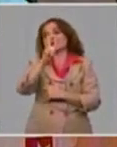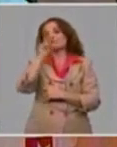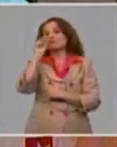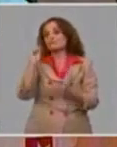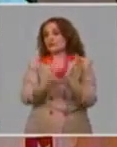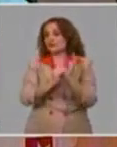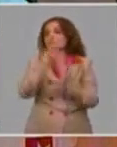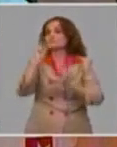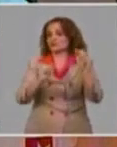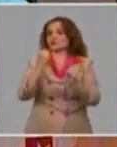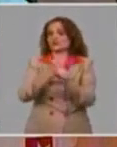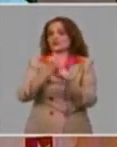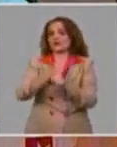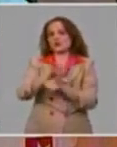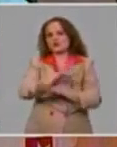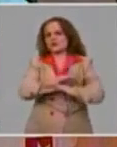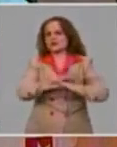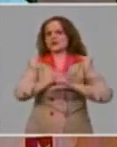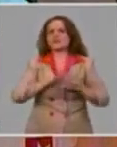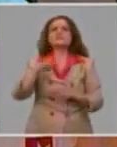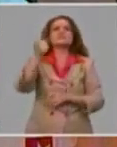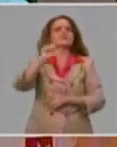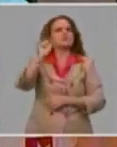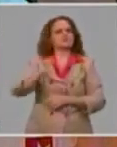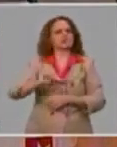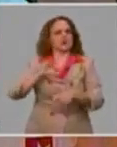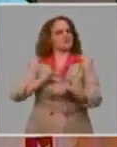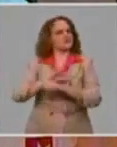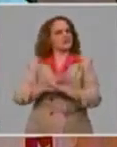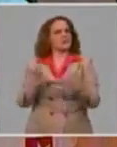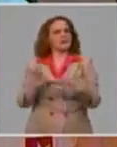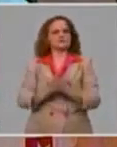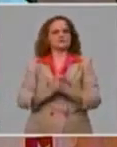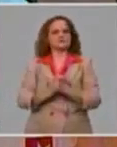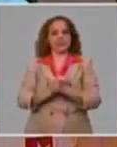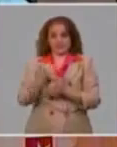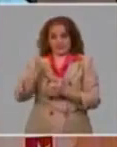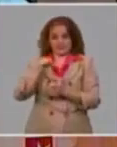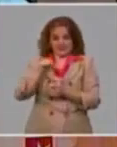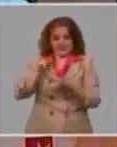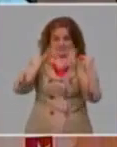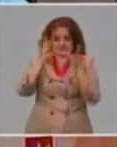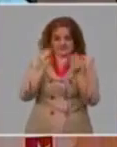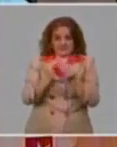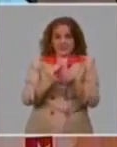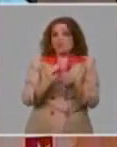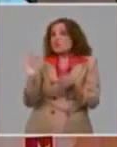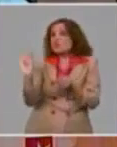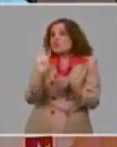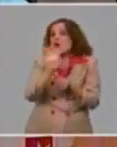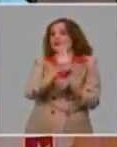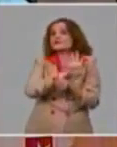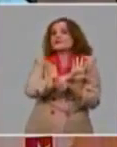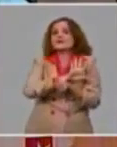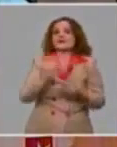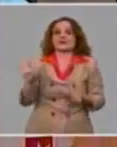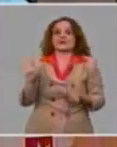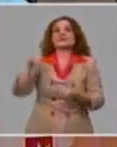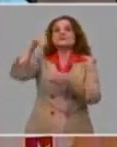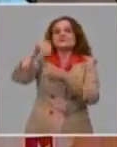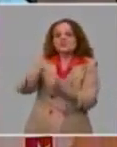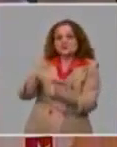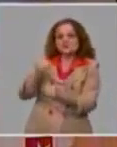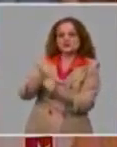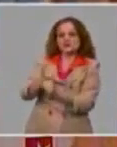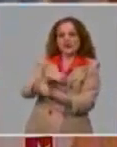casos dentro del trabajo, podemos decir que solo 4 son dentro del trabajo. El